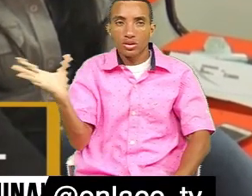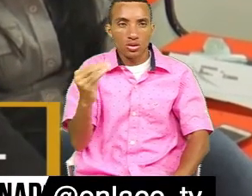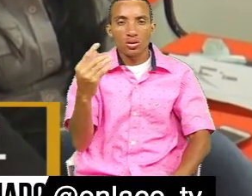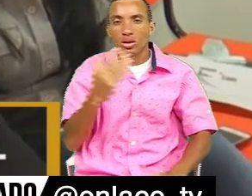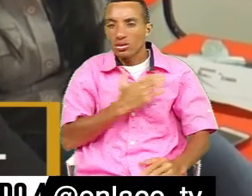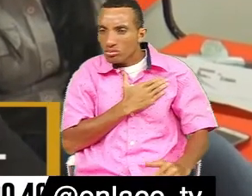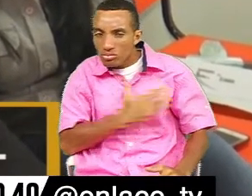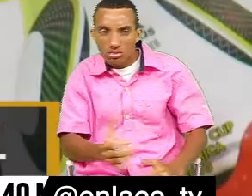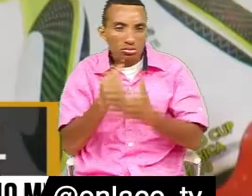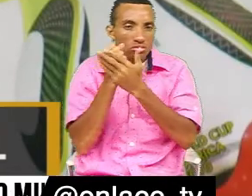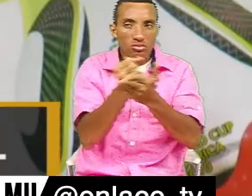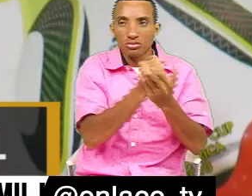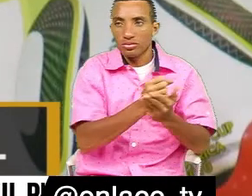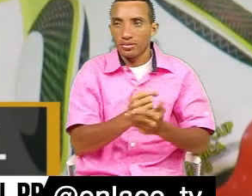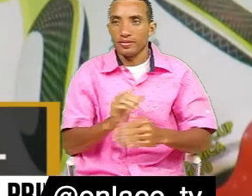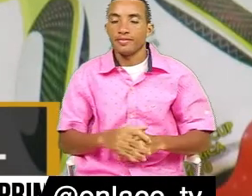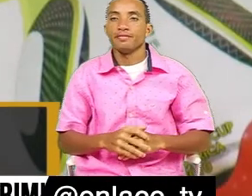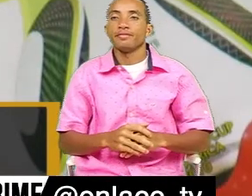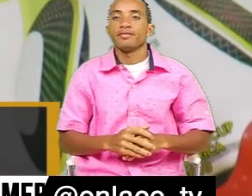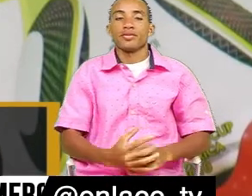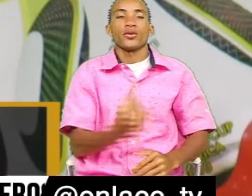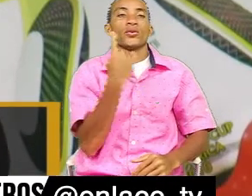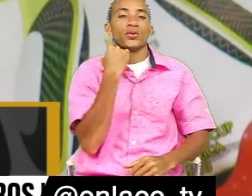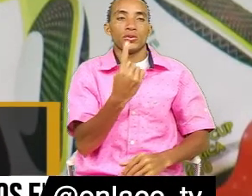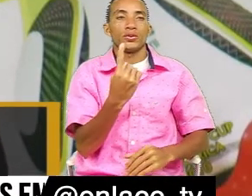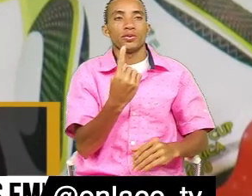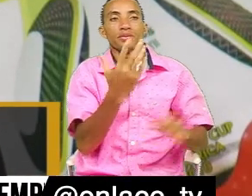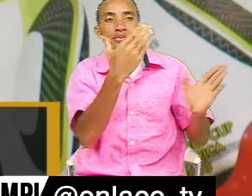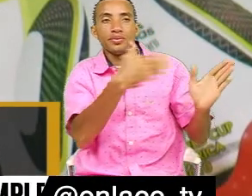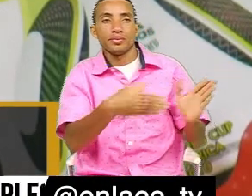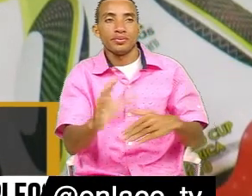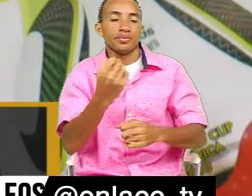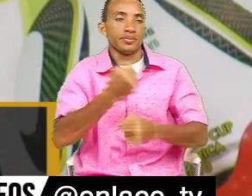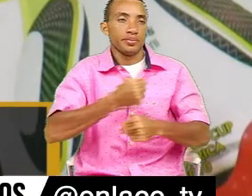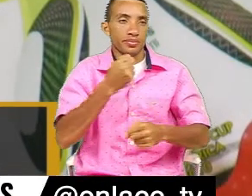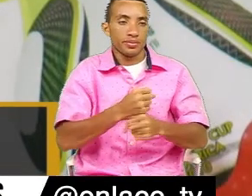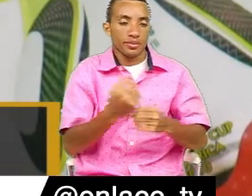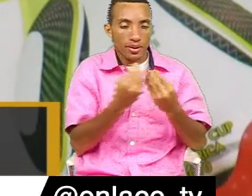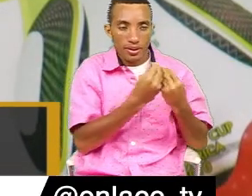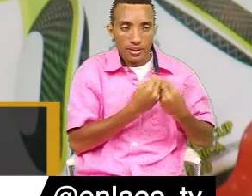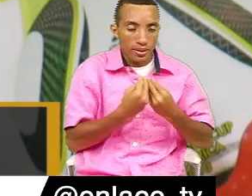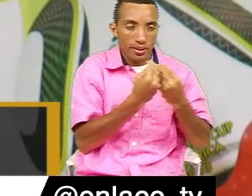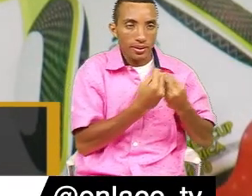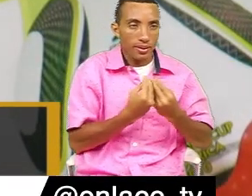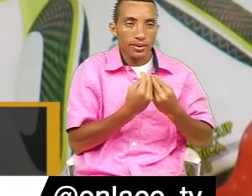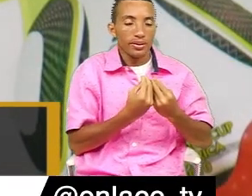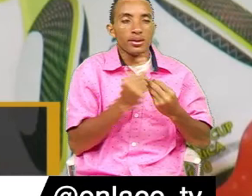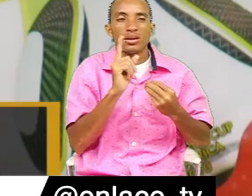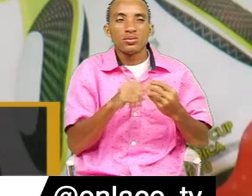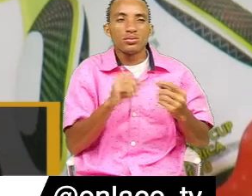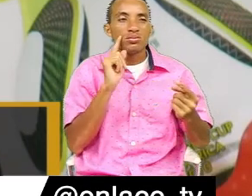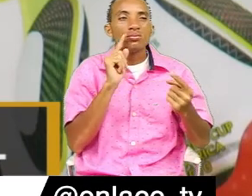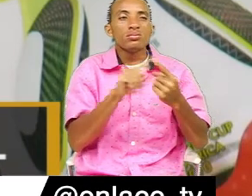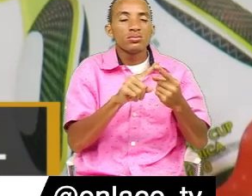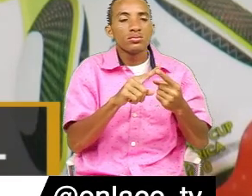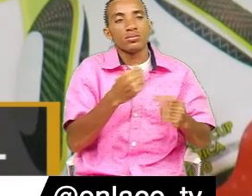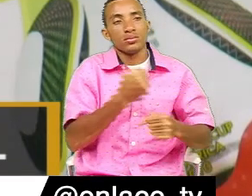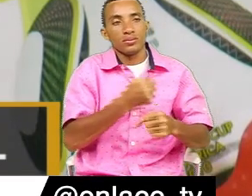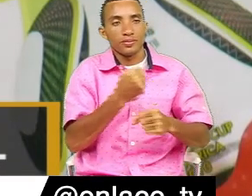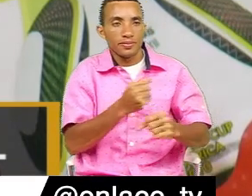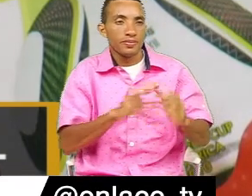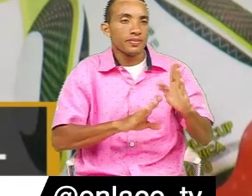y de Ecopetrol. Uno de esos elementos del plan de trabajo que tenemos con el Consejo es precisamente trabajar en el desarrollo de